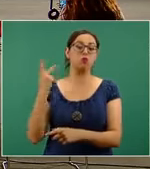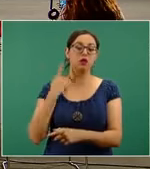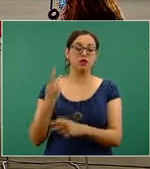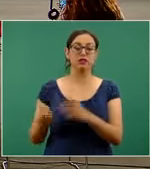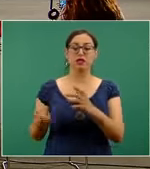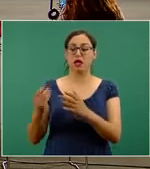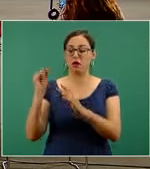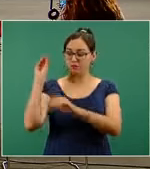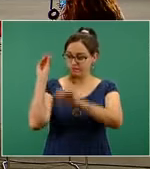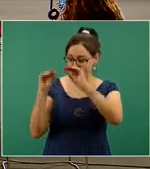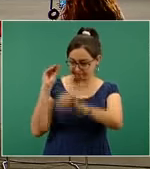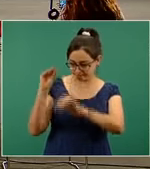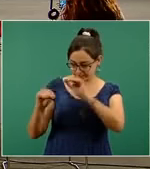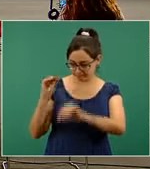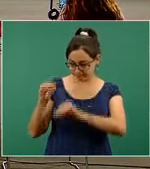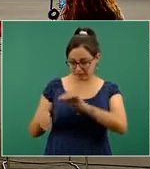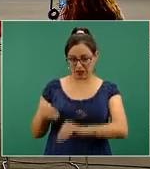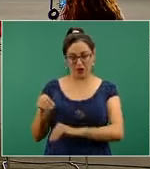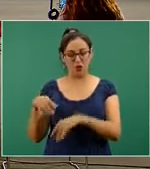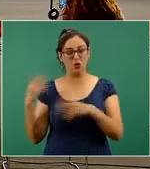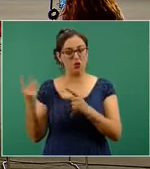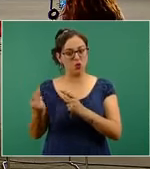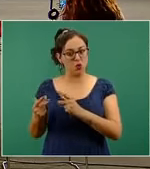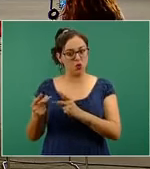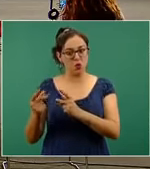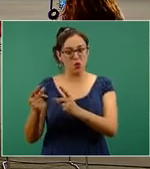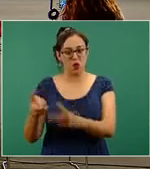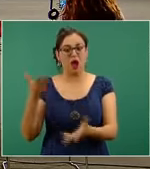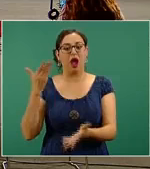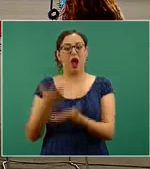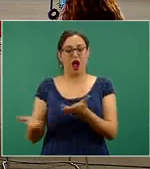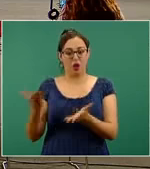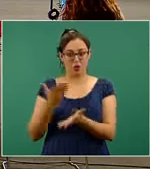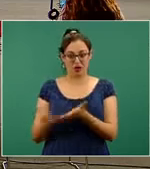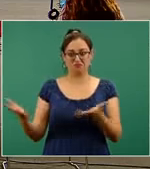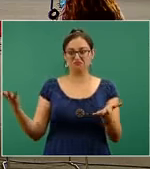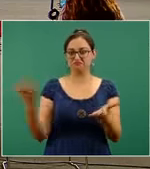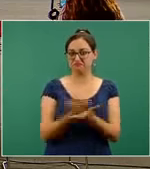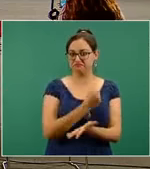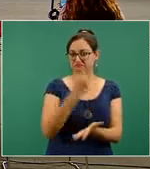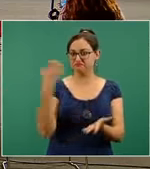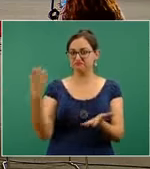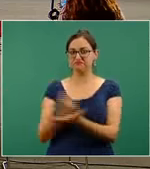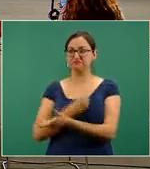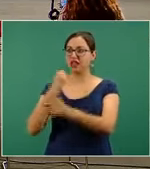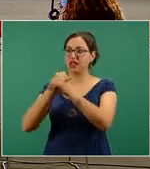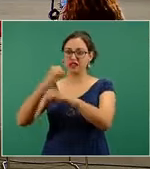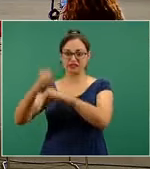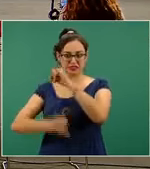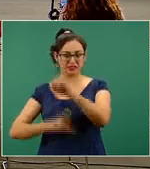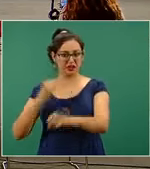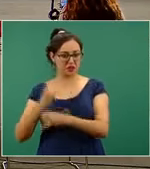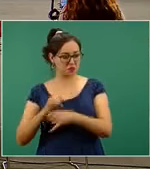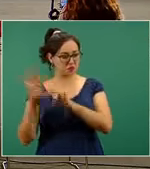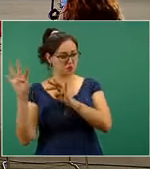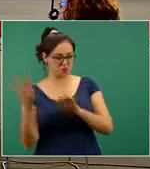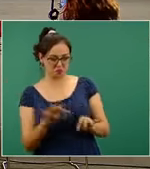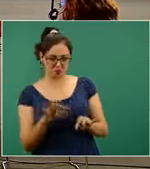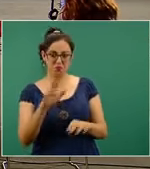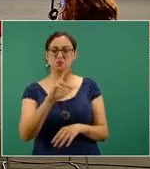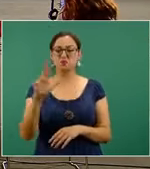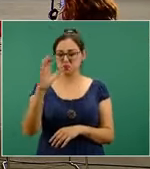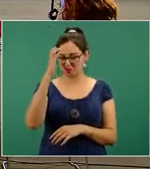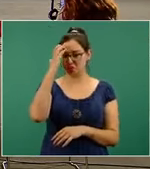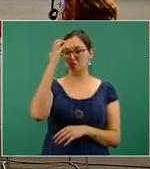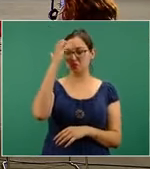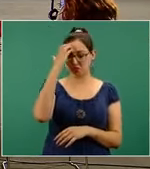políticas de fondo que en su momento han permitido los logros que inclusive están teniendo ya reconocimientos internacionales. Y obviamente